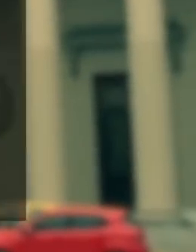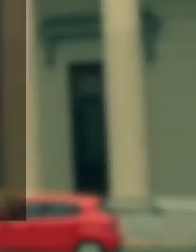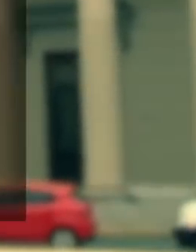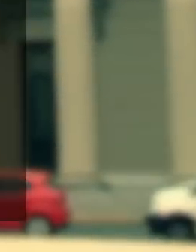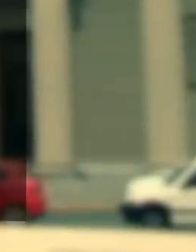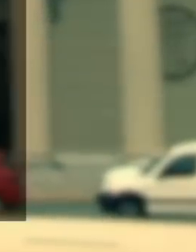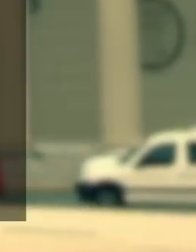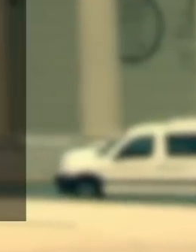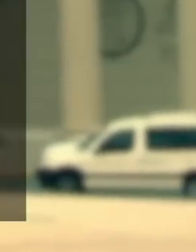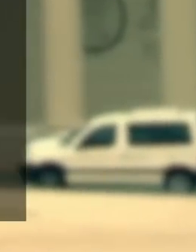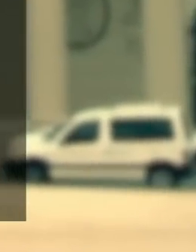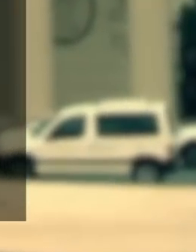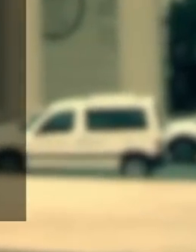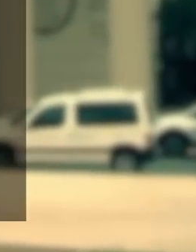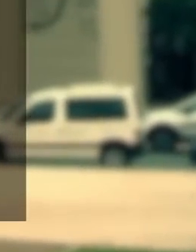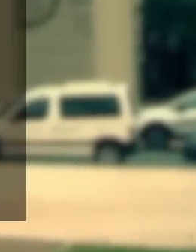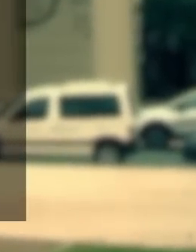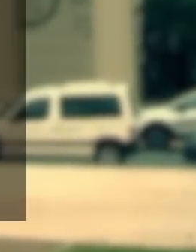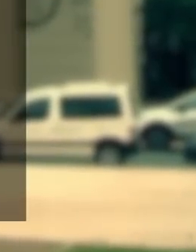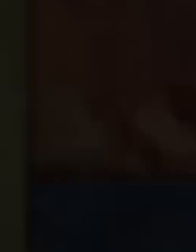misa. Muchas gracias.